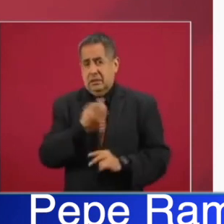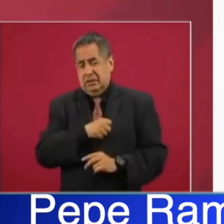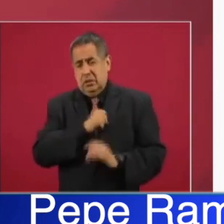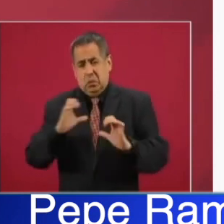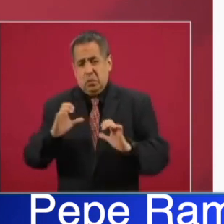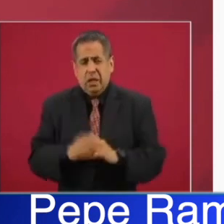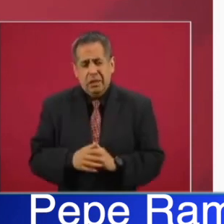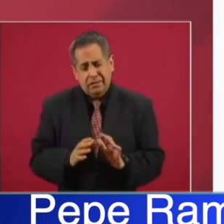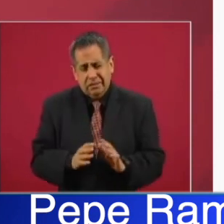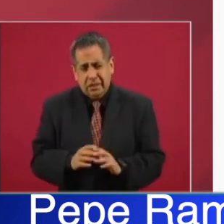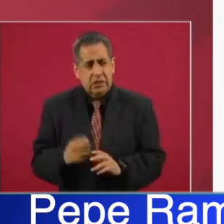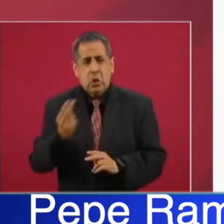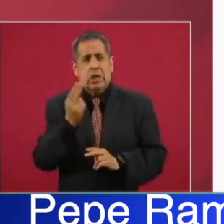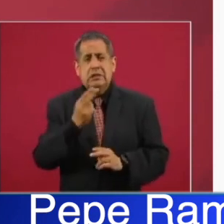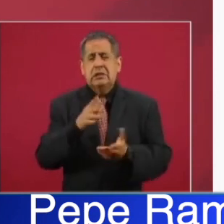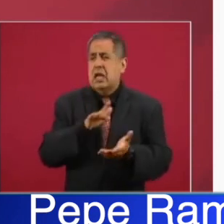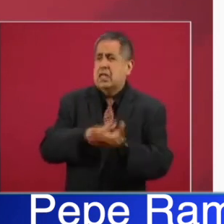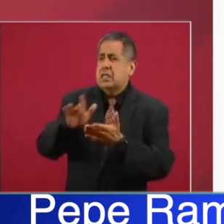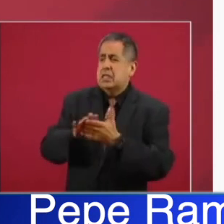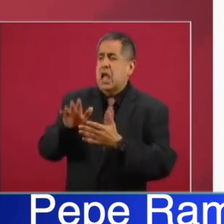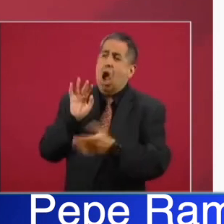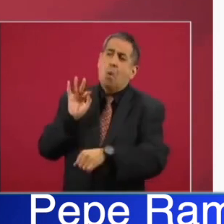Y no hace falta,